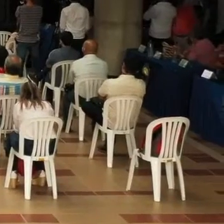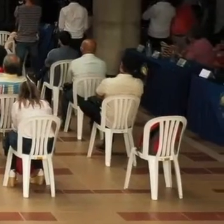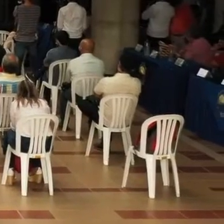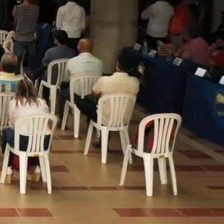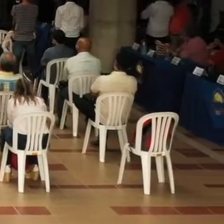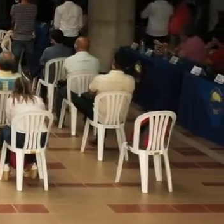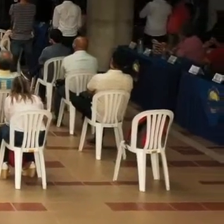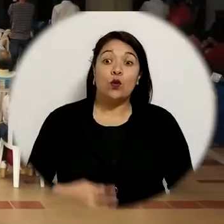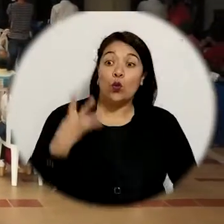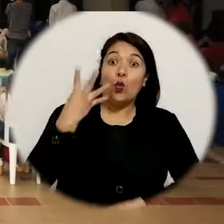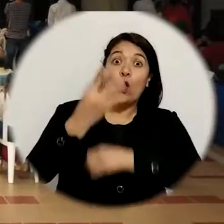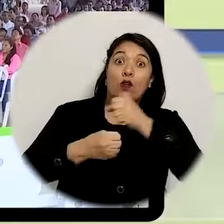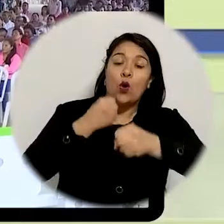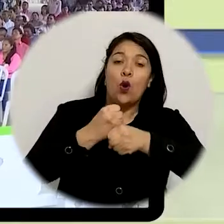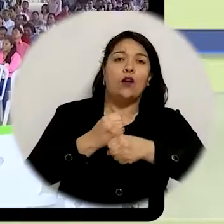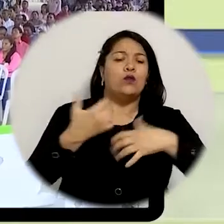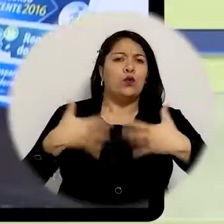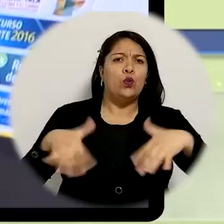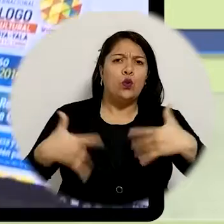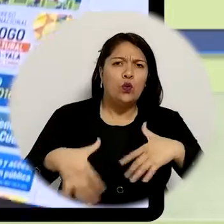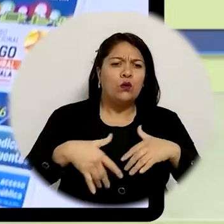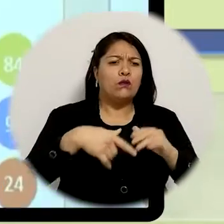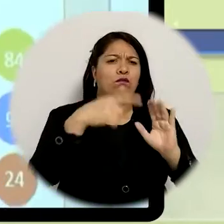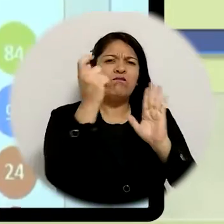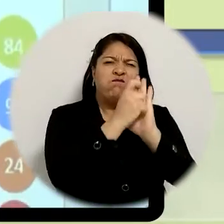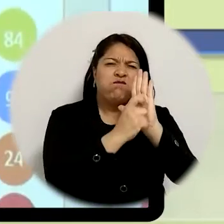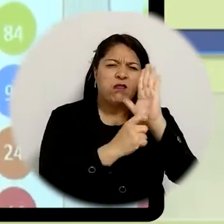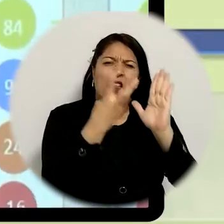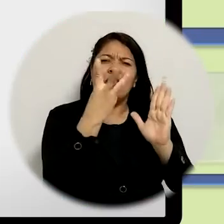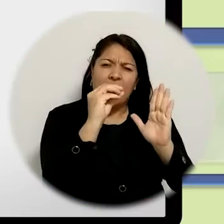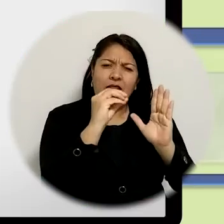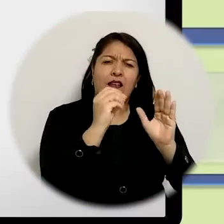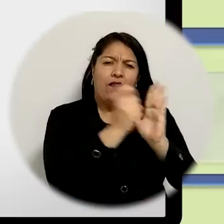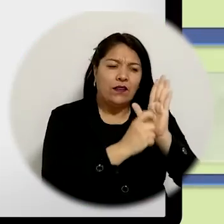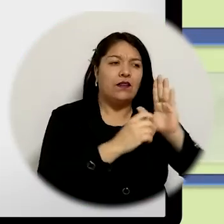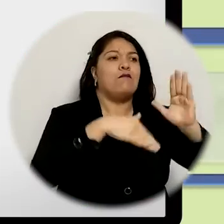En estos cuatro años, más de 30 ejercicios de bendición de cuentas.